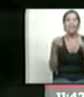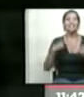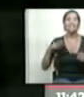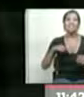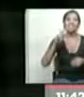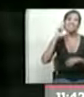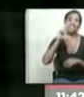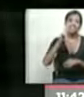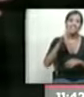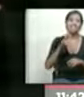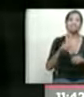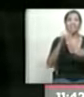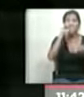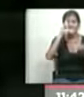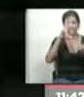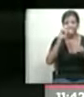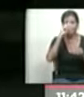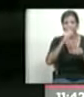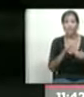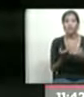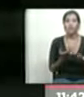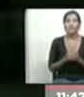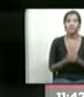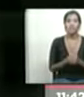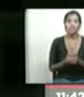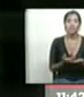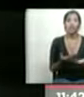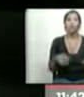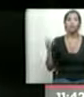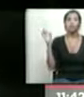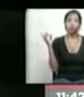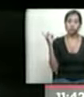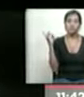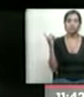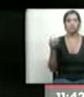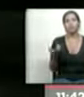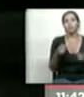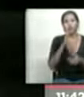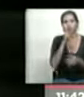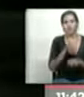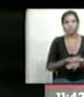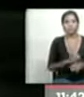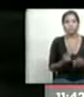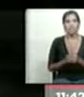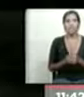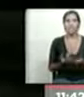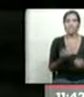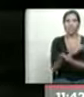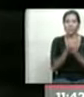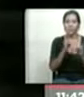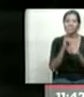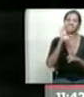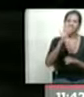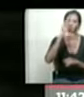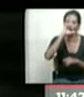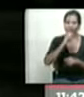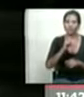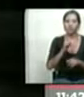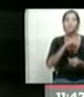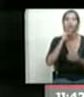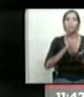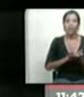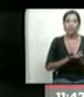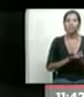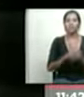décadas entre la mayoría budista y la minoría hindú tamil. ¡Qué horror! Y cerremos con una conmemoración. Se cumplieron 5 años de la muerte de Gabriel